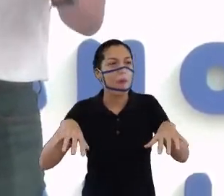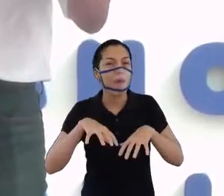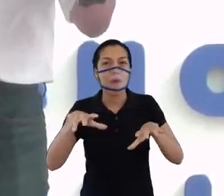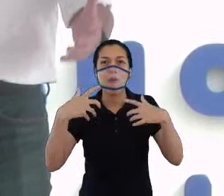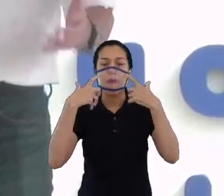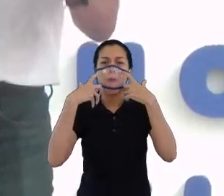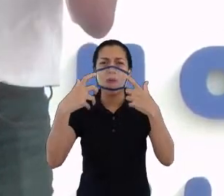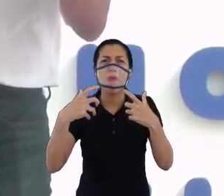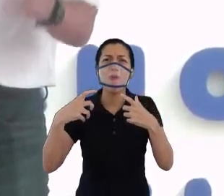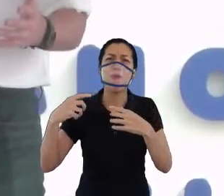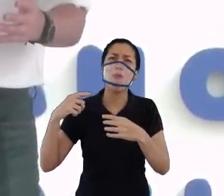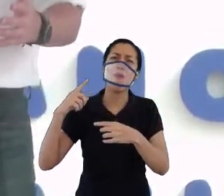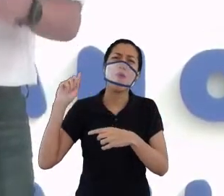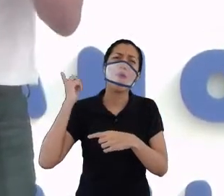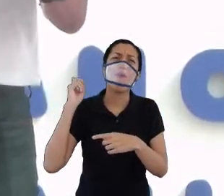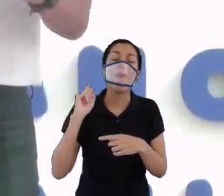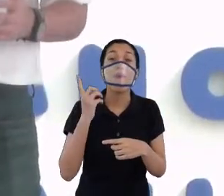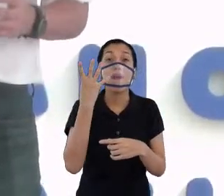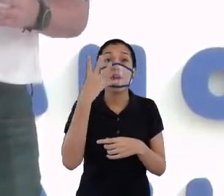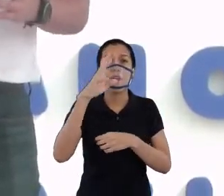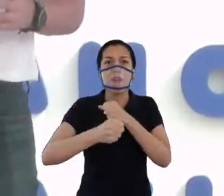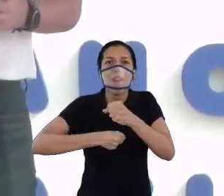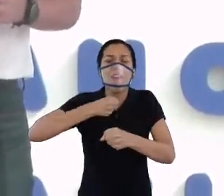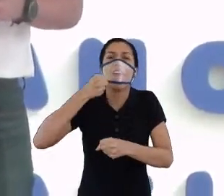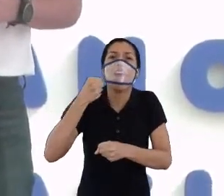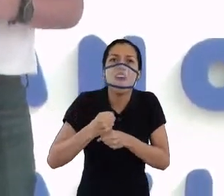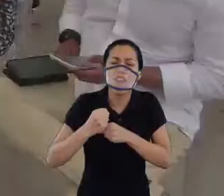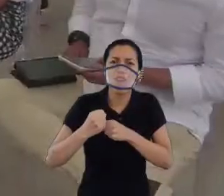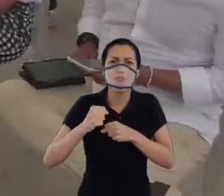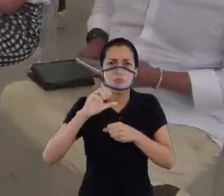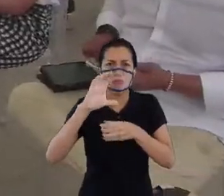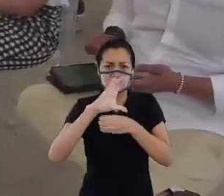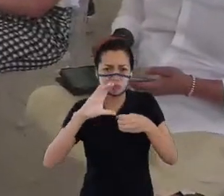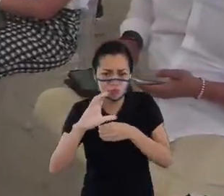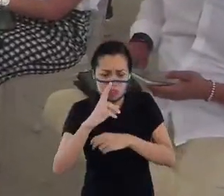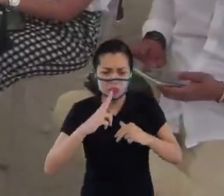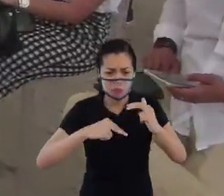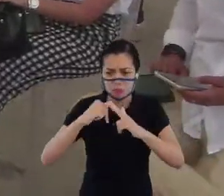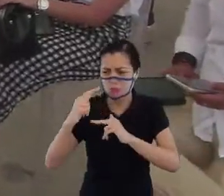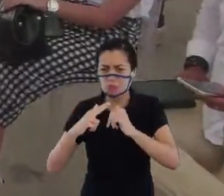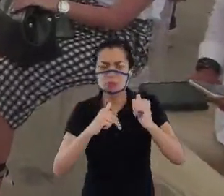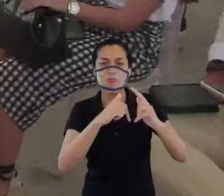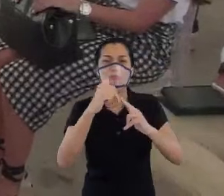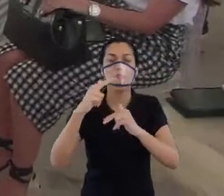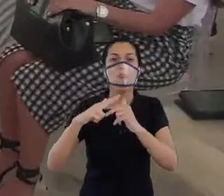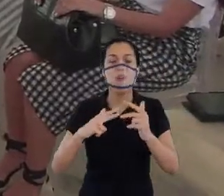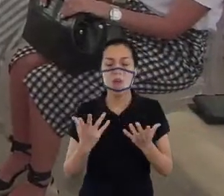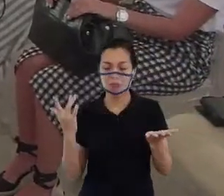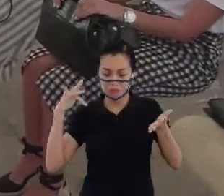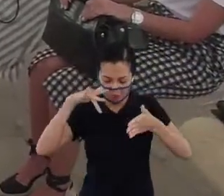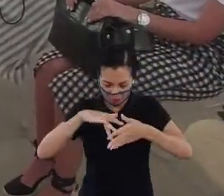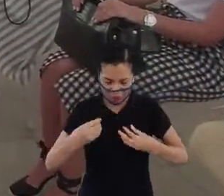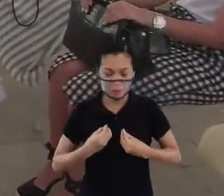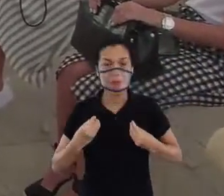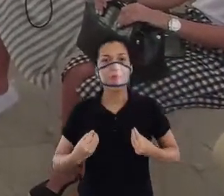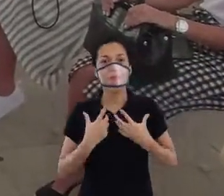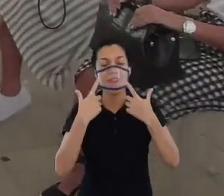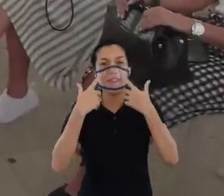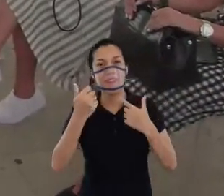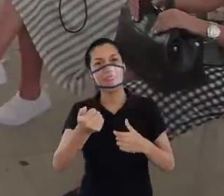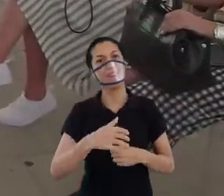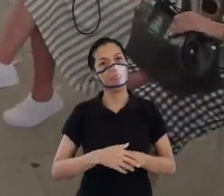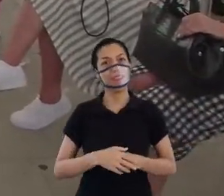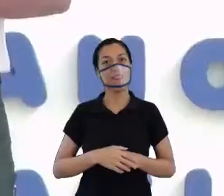años construyendo una ciudad donde vale la pena vivir, pero que este sueño no lo hemos construido desde la alcaldía y desde